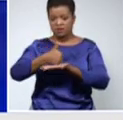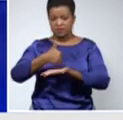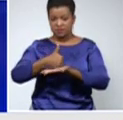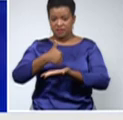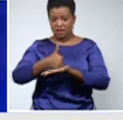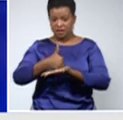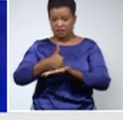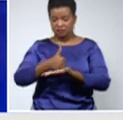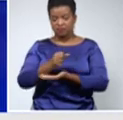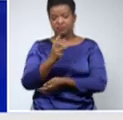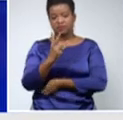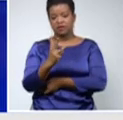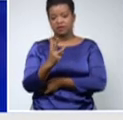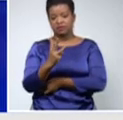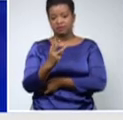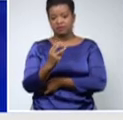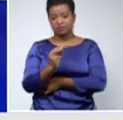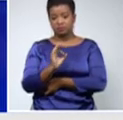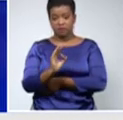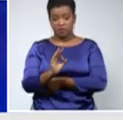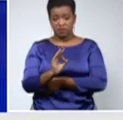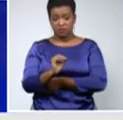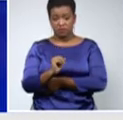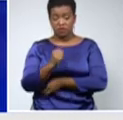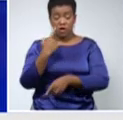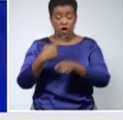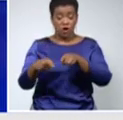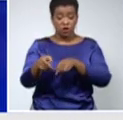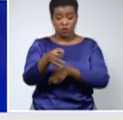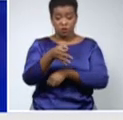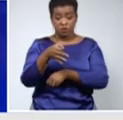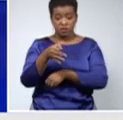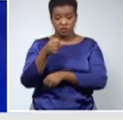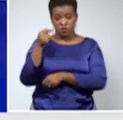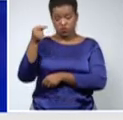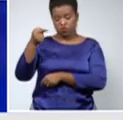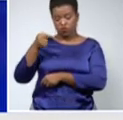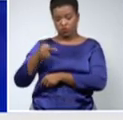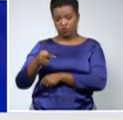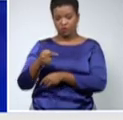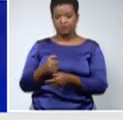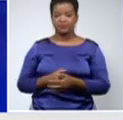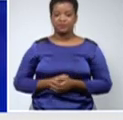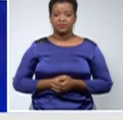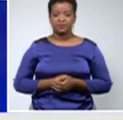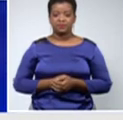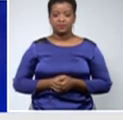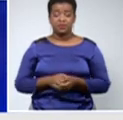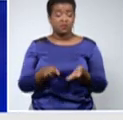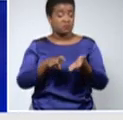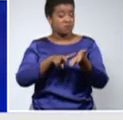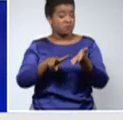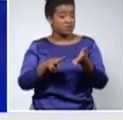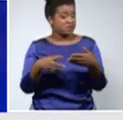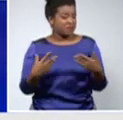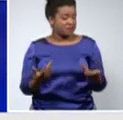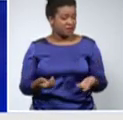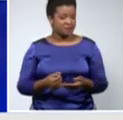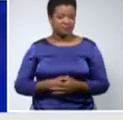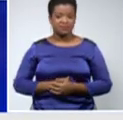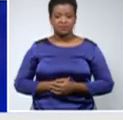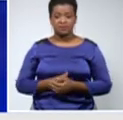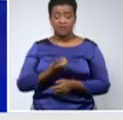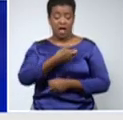de Sagua de Tánamo 2 y de Cacocún 1. Es una provincia que ayer,